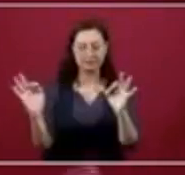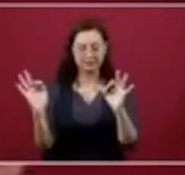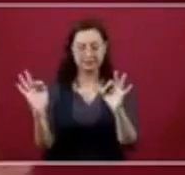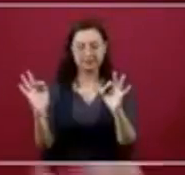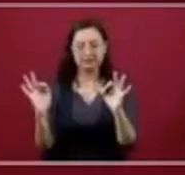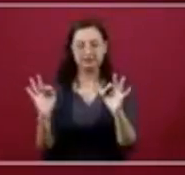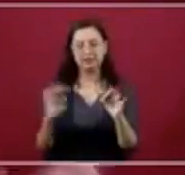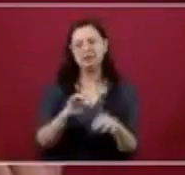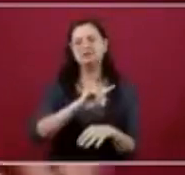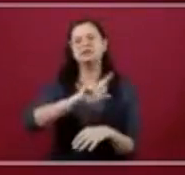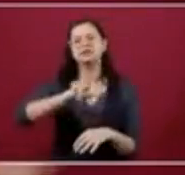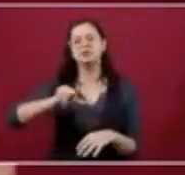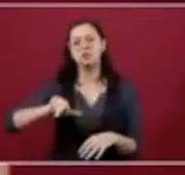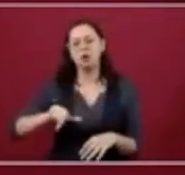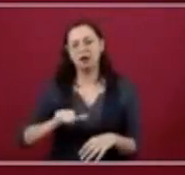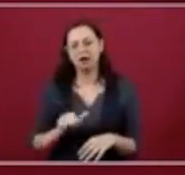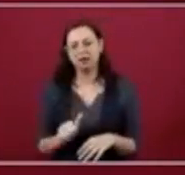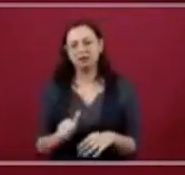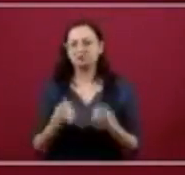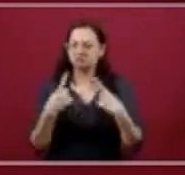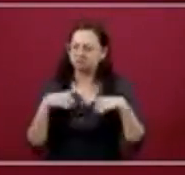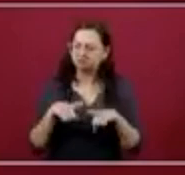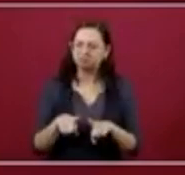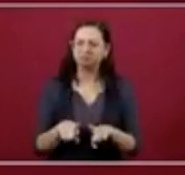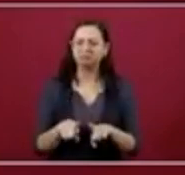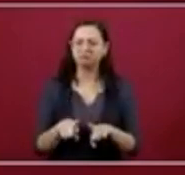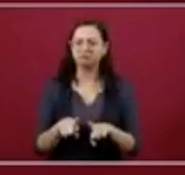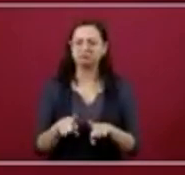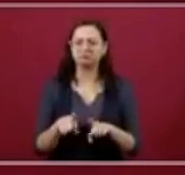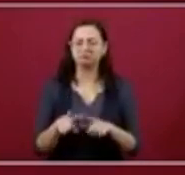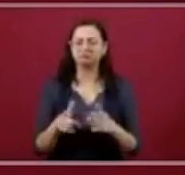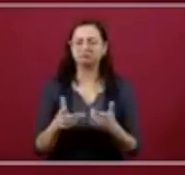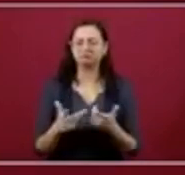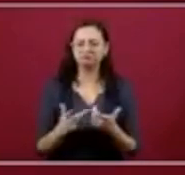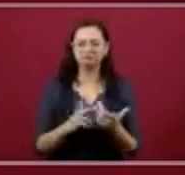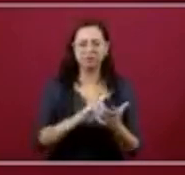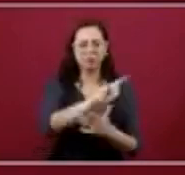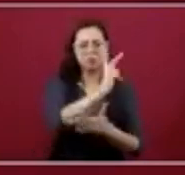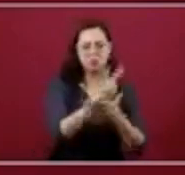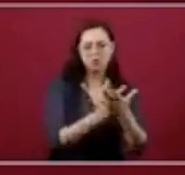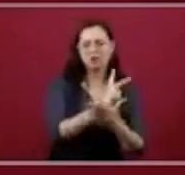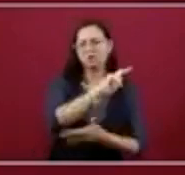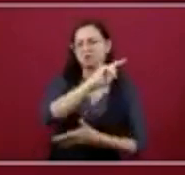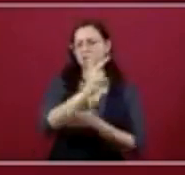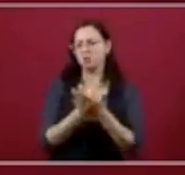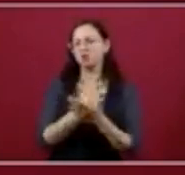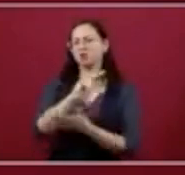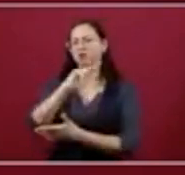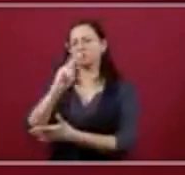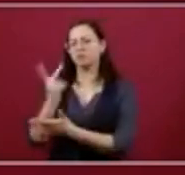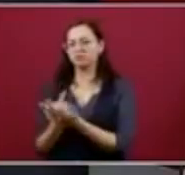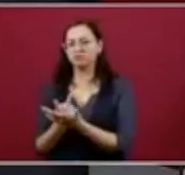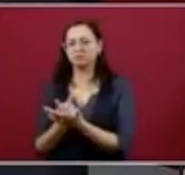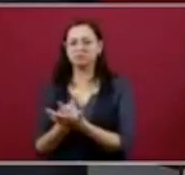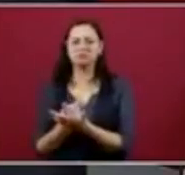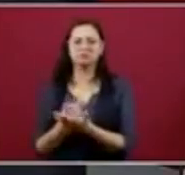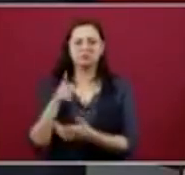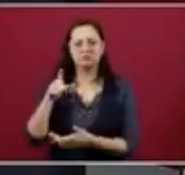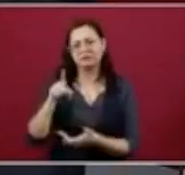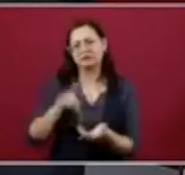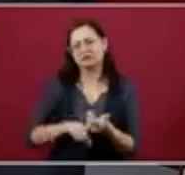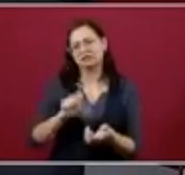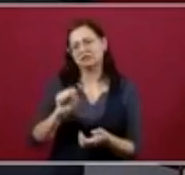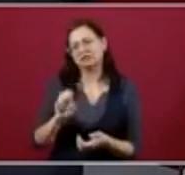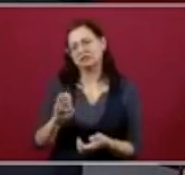tiempo se están llevando a cabo programas de bienestar